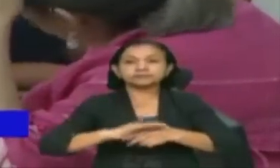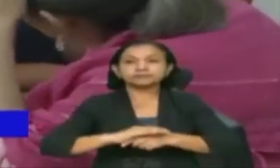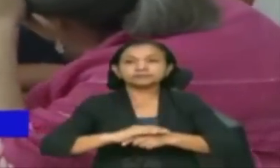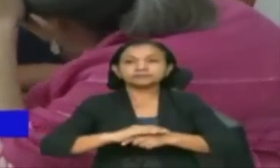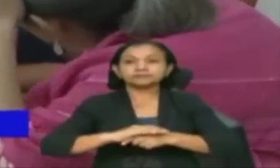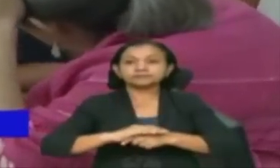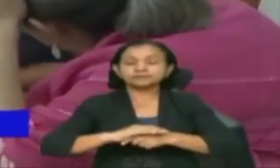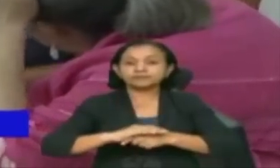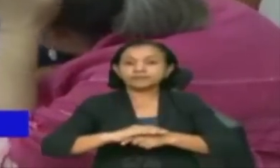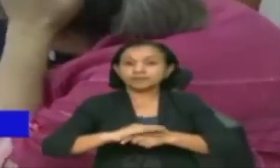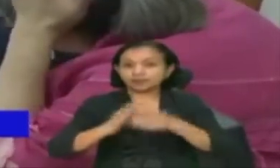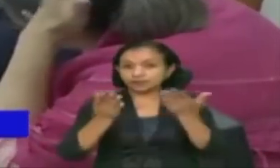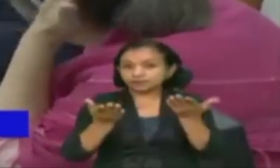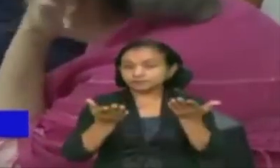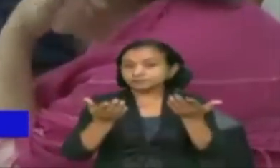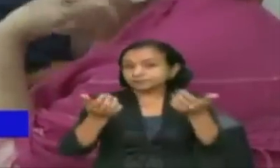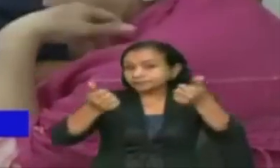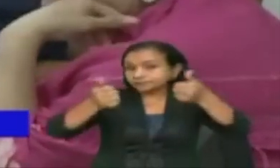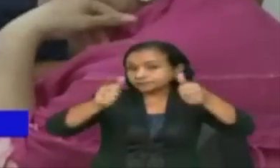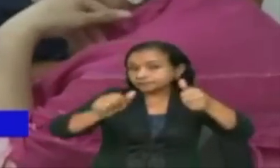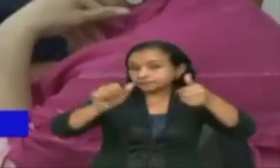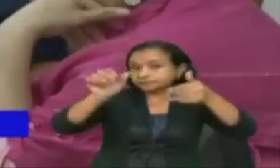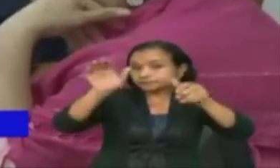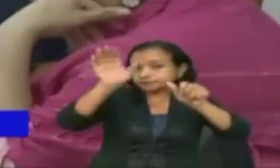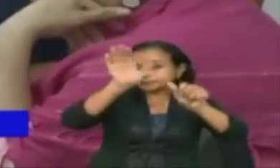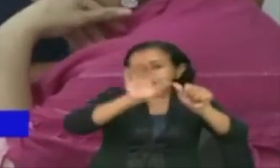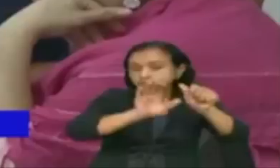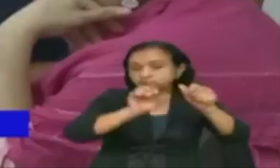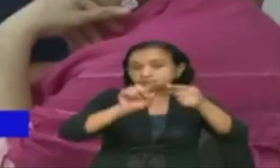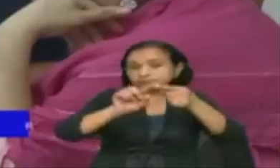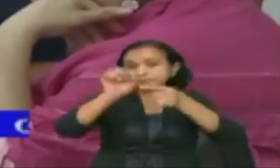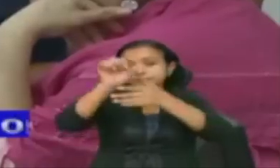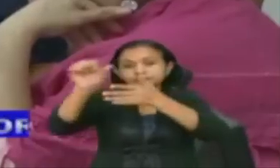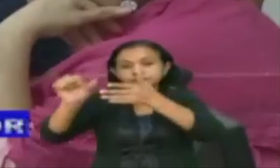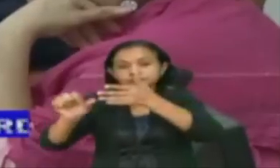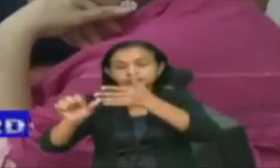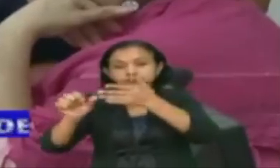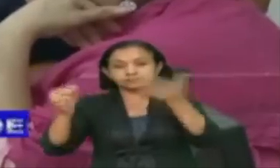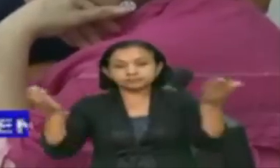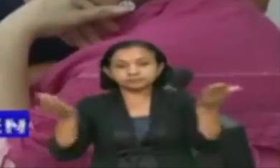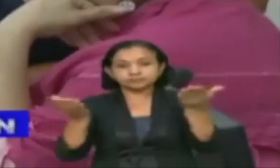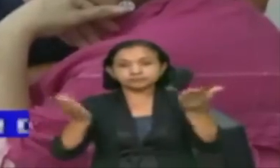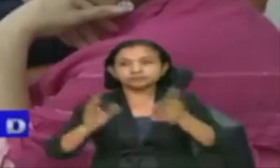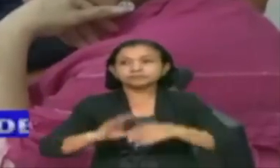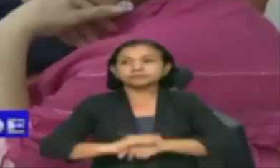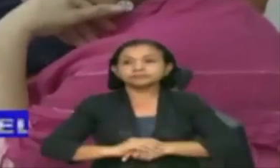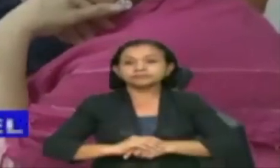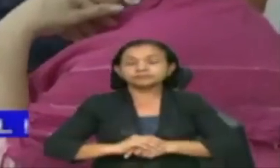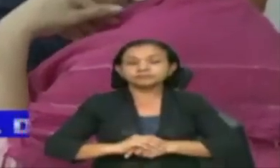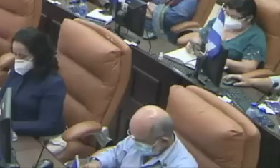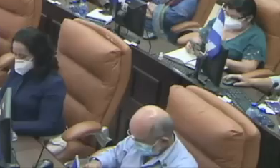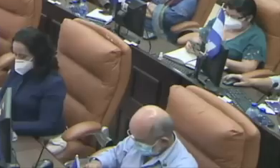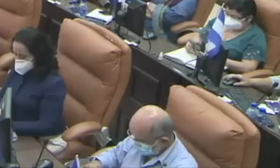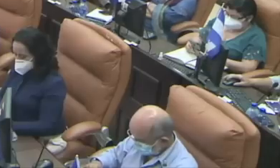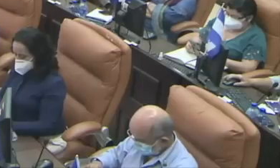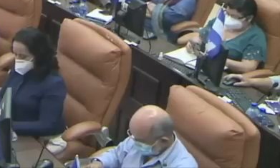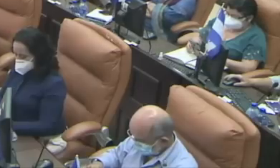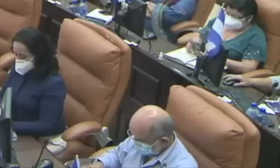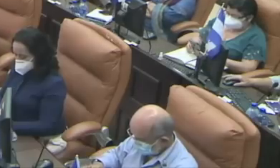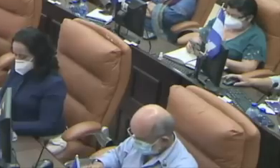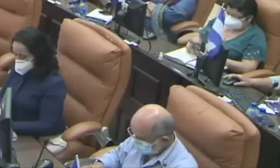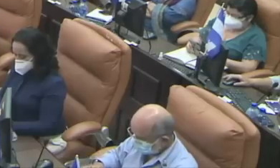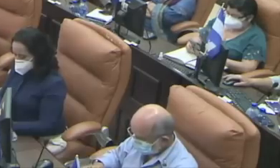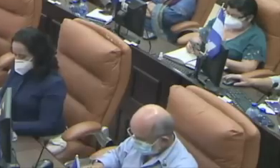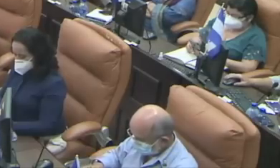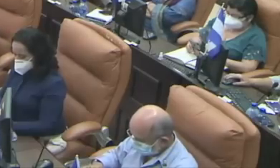internacionales, que exigieron frenar su ratificación por considerarla lesiva contra los derechos democráticos de los nicaragüenses. También se prevé